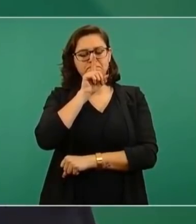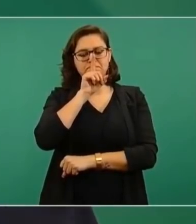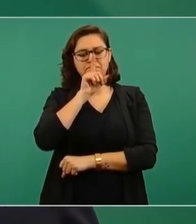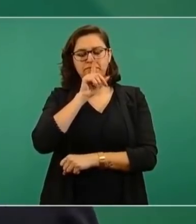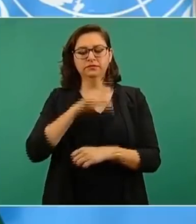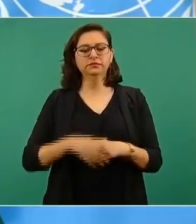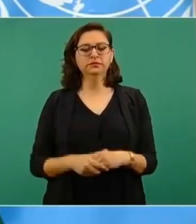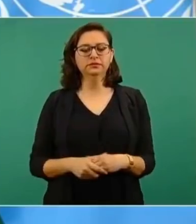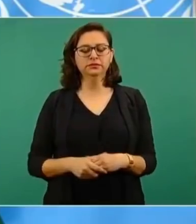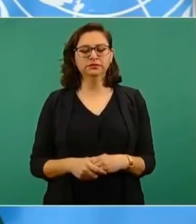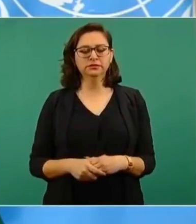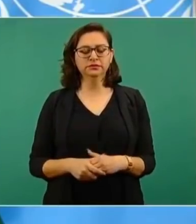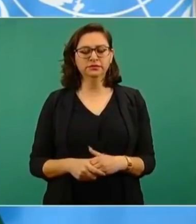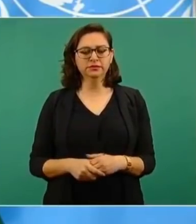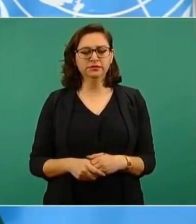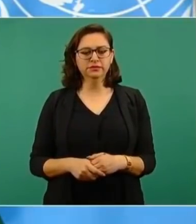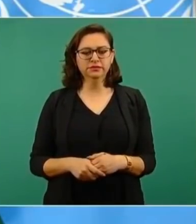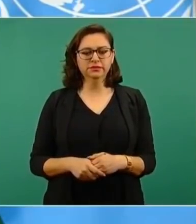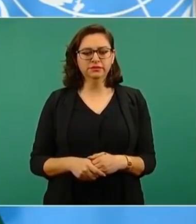energéticos.